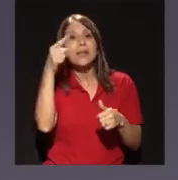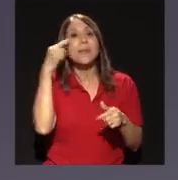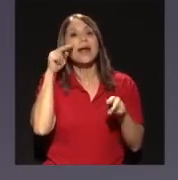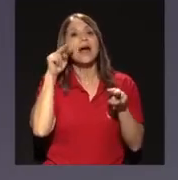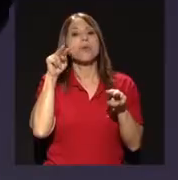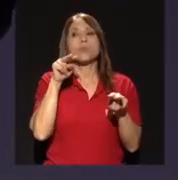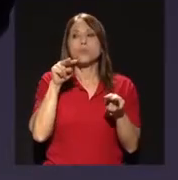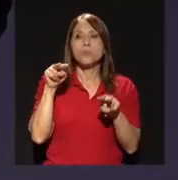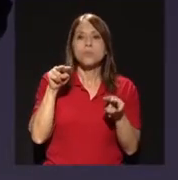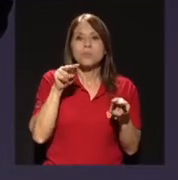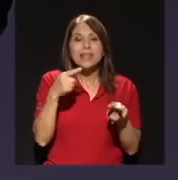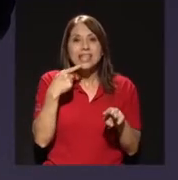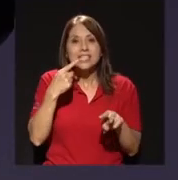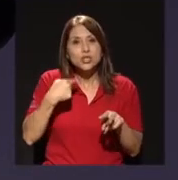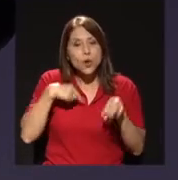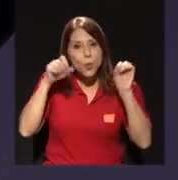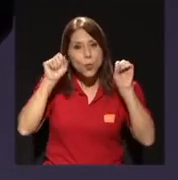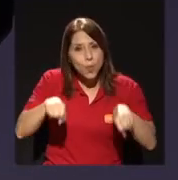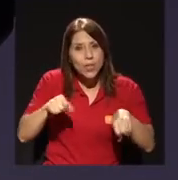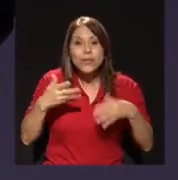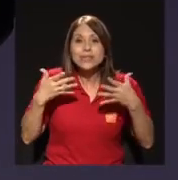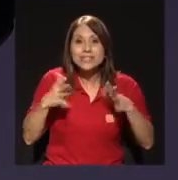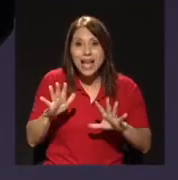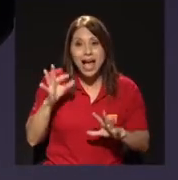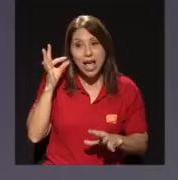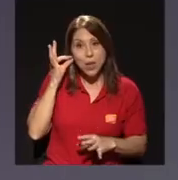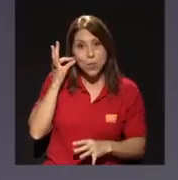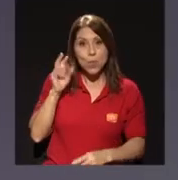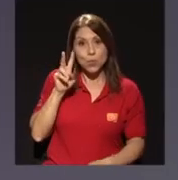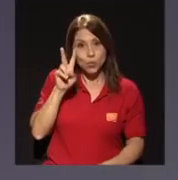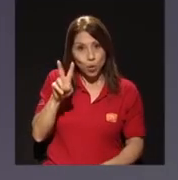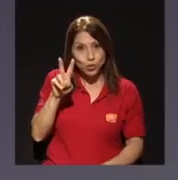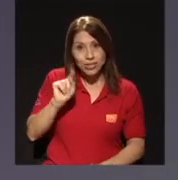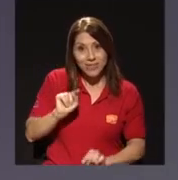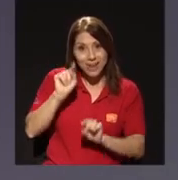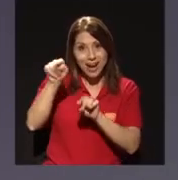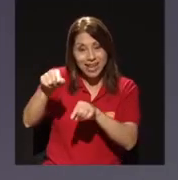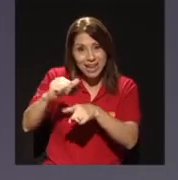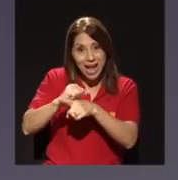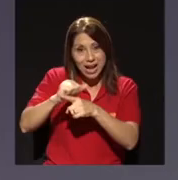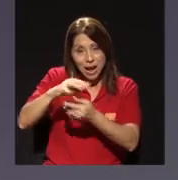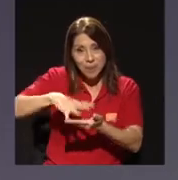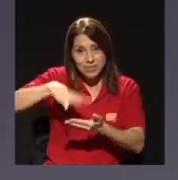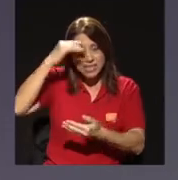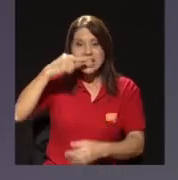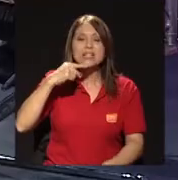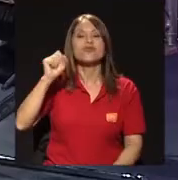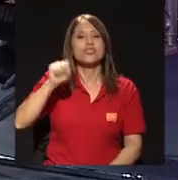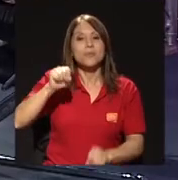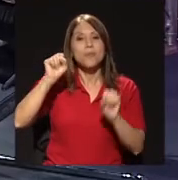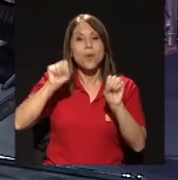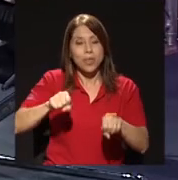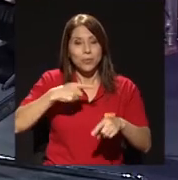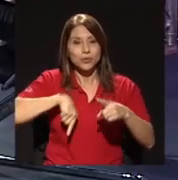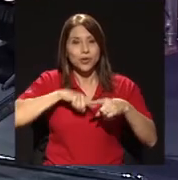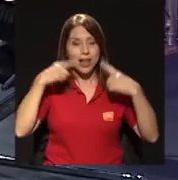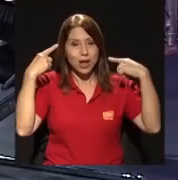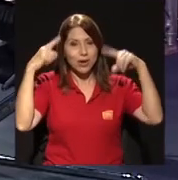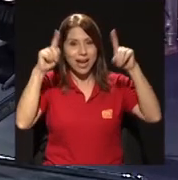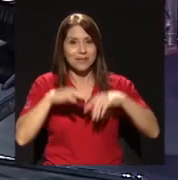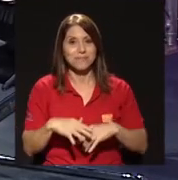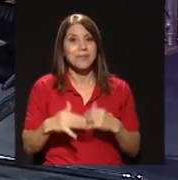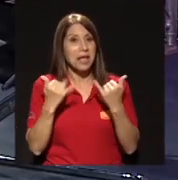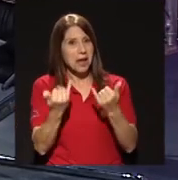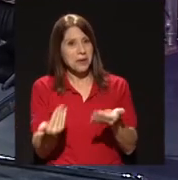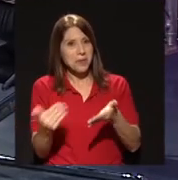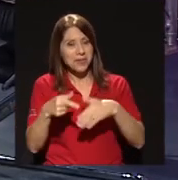eso, ya subieron, por lo menos las dos que en el futuro, y dijeron, sí podemos, y lo vamos a lograr. Muy bien, vamos a la siguiente